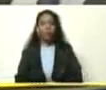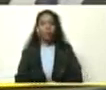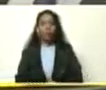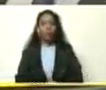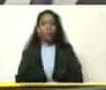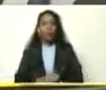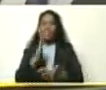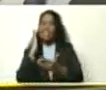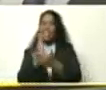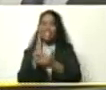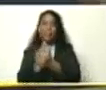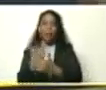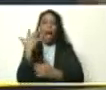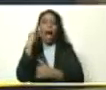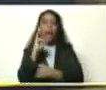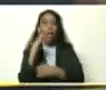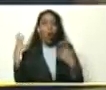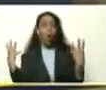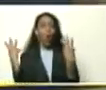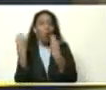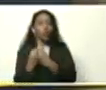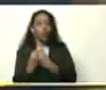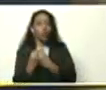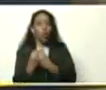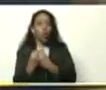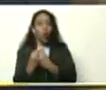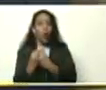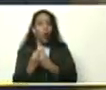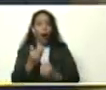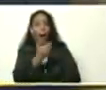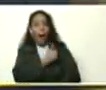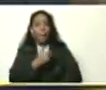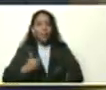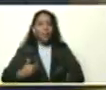Y siempre ahí al lado ha estado el presidente